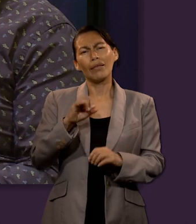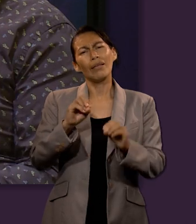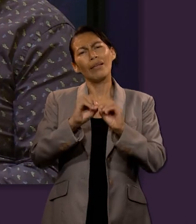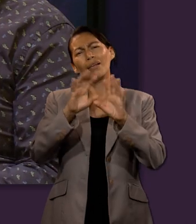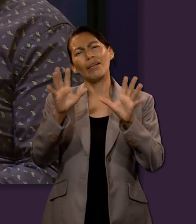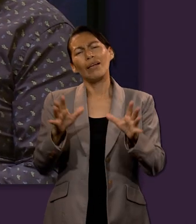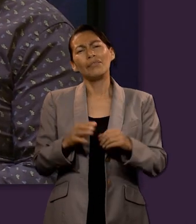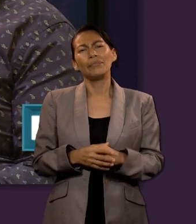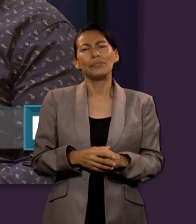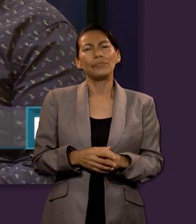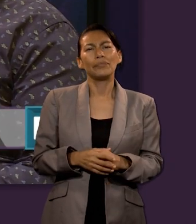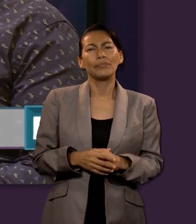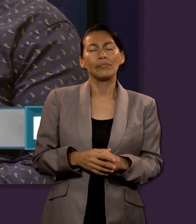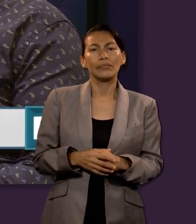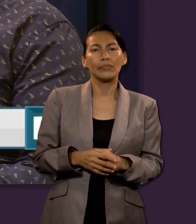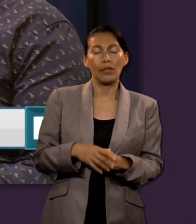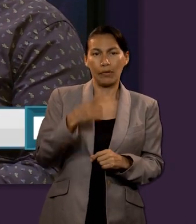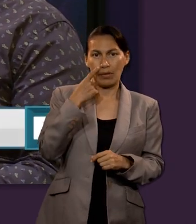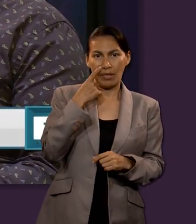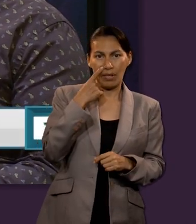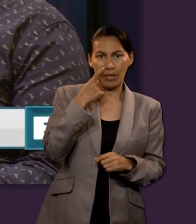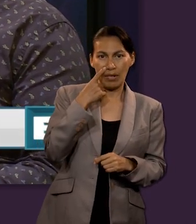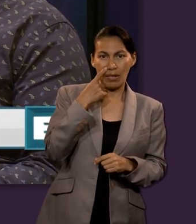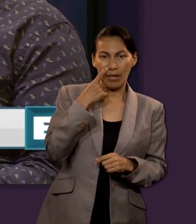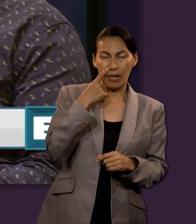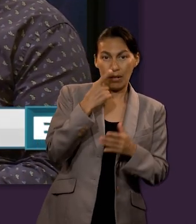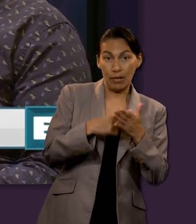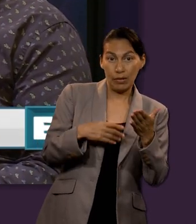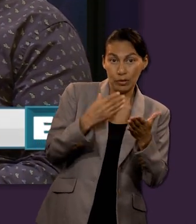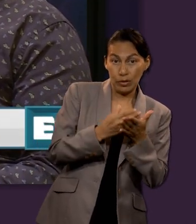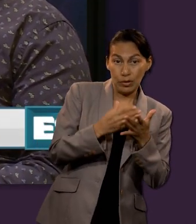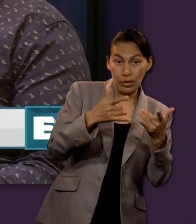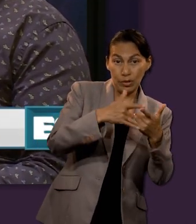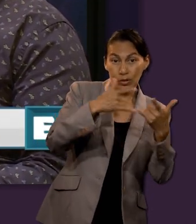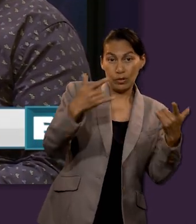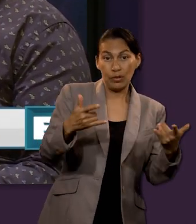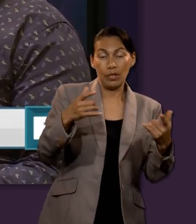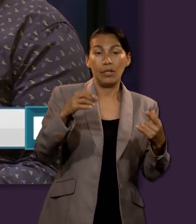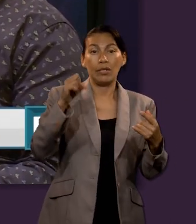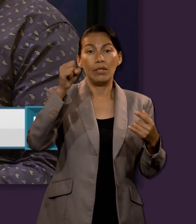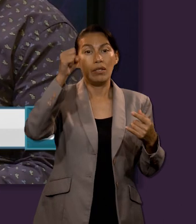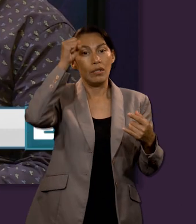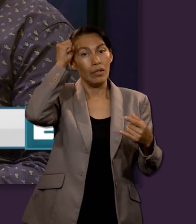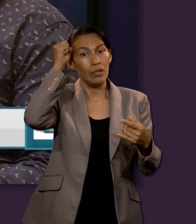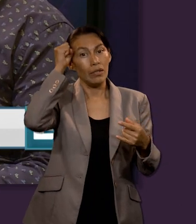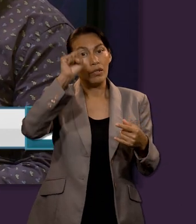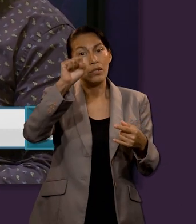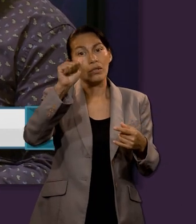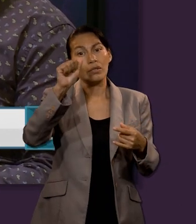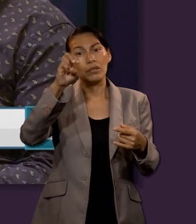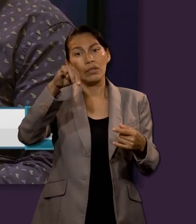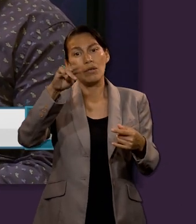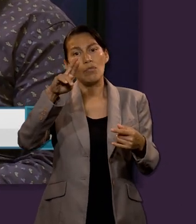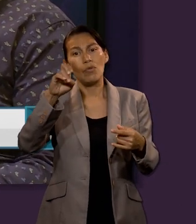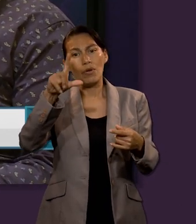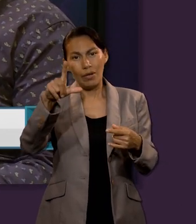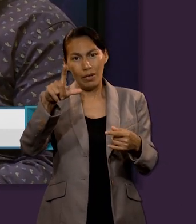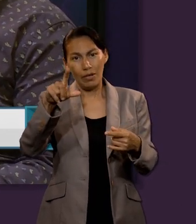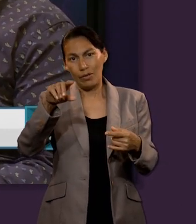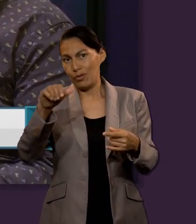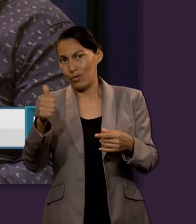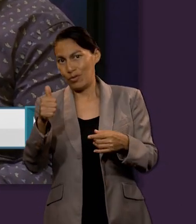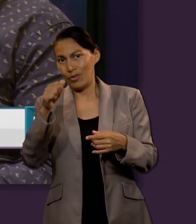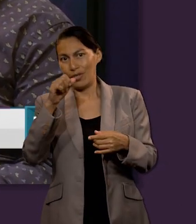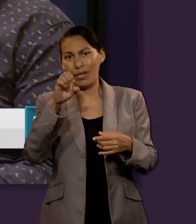respecto del análisis que se presente en la lección de samuel o de la experiencia de paciencia con samuel y con